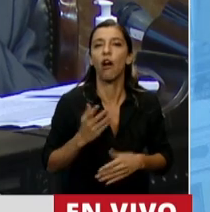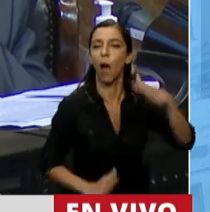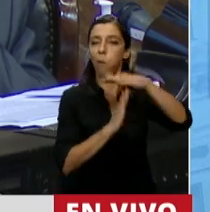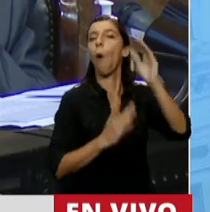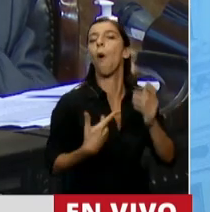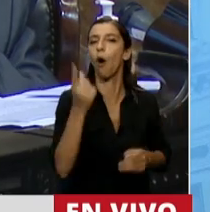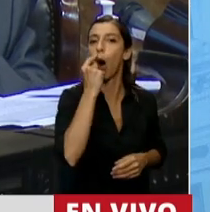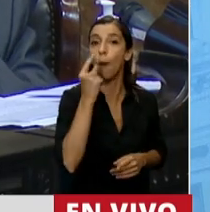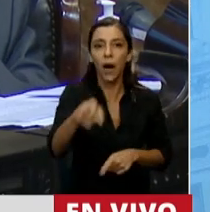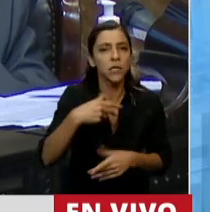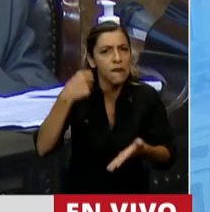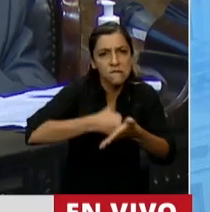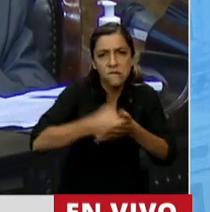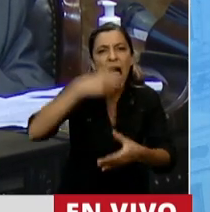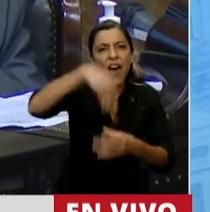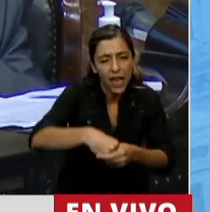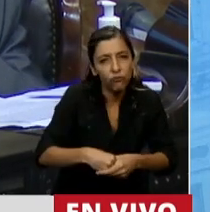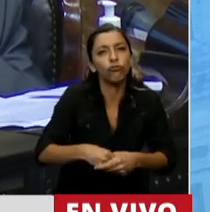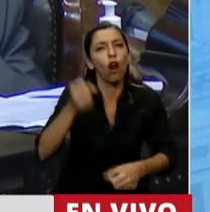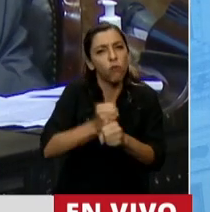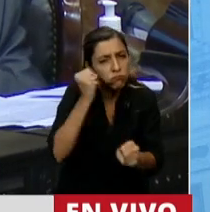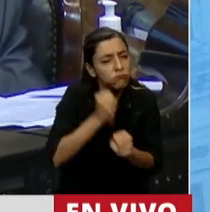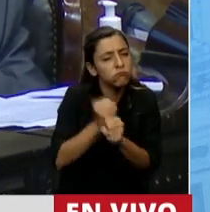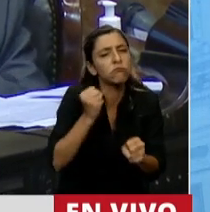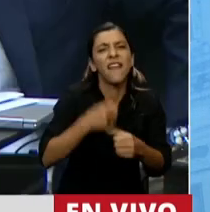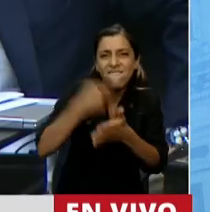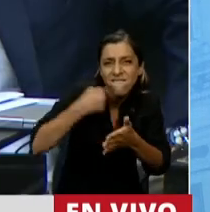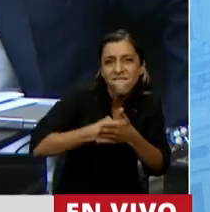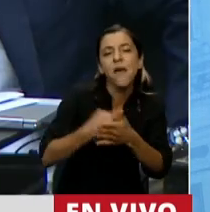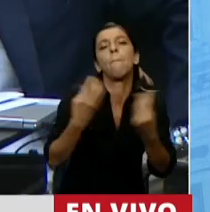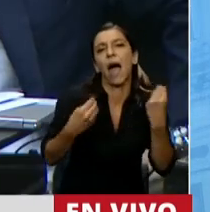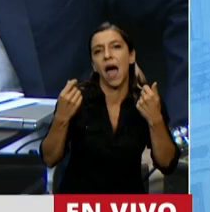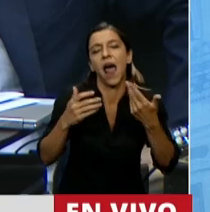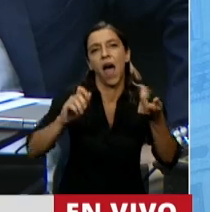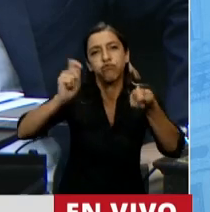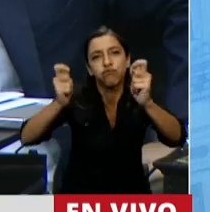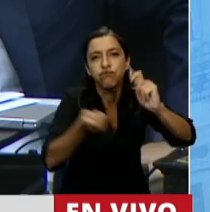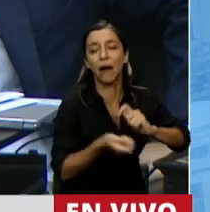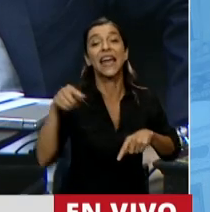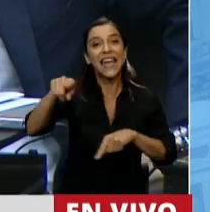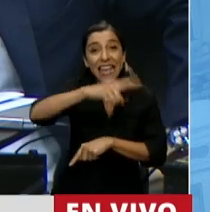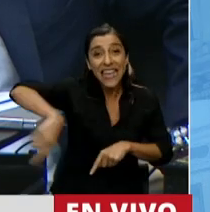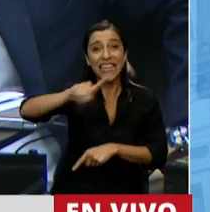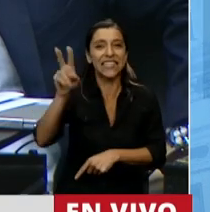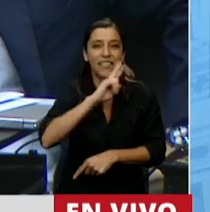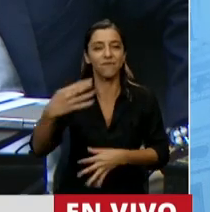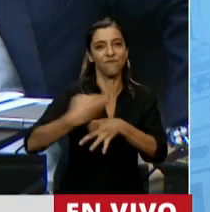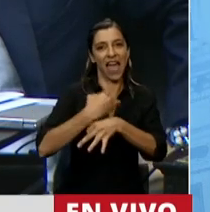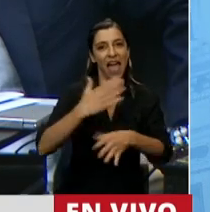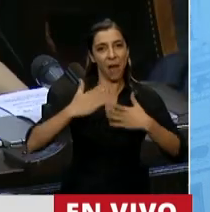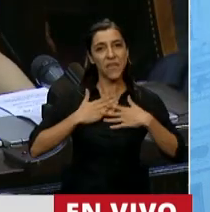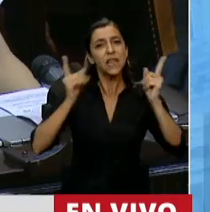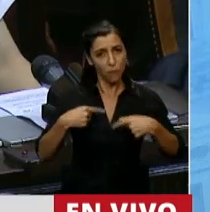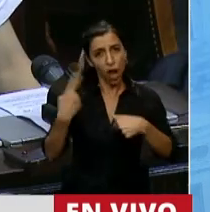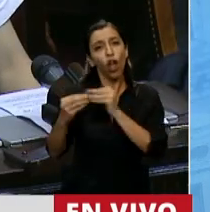adentro. La daban, la dan y la damos todas juntas. Ellas nos enseñaron, me enseñaron a mí y también a mis compañeros varones que nuestra militancia